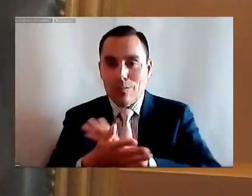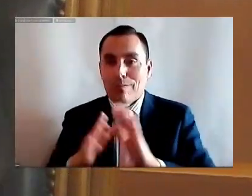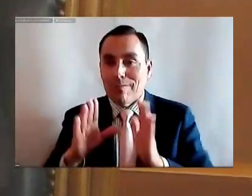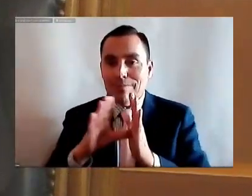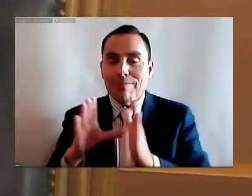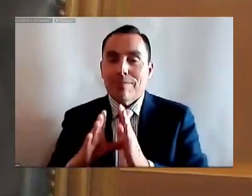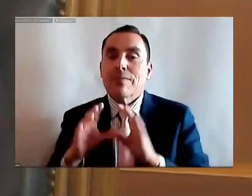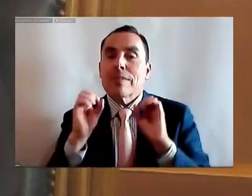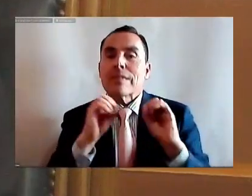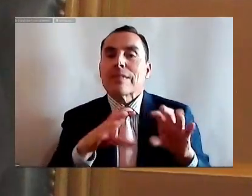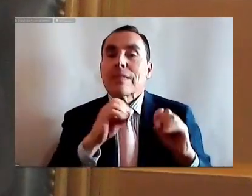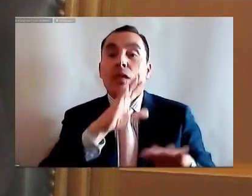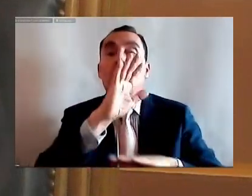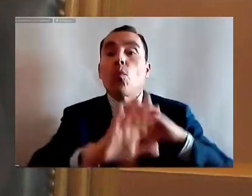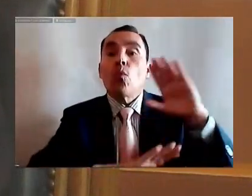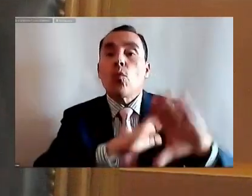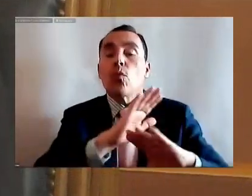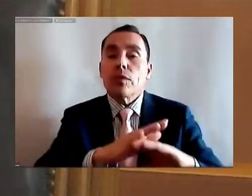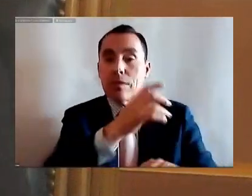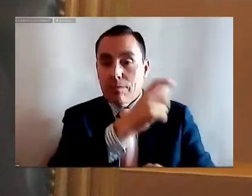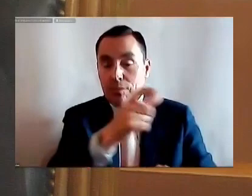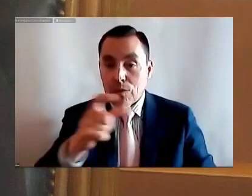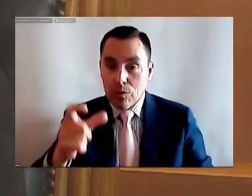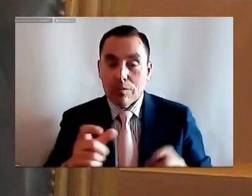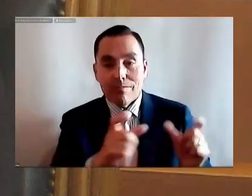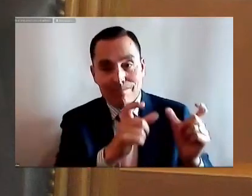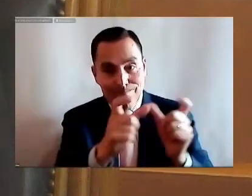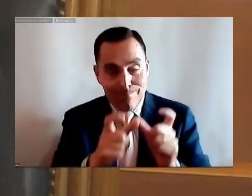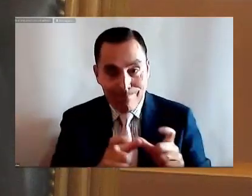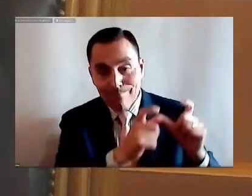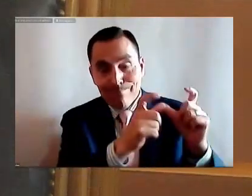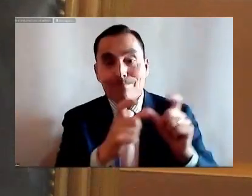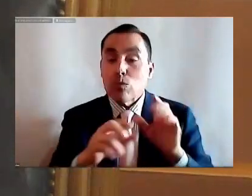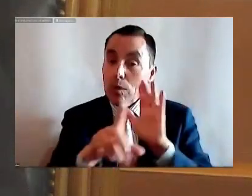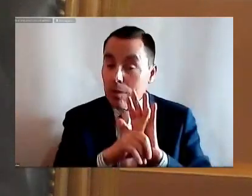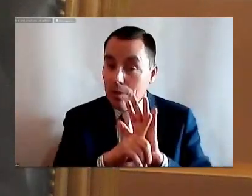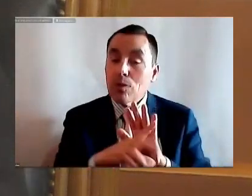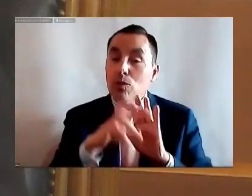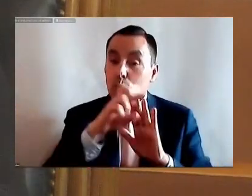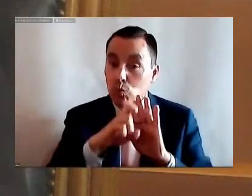ser cuidadas adecuadamente es un proyecto